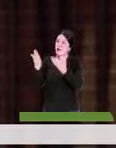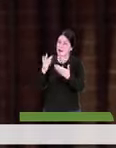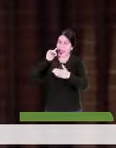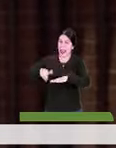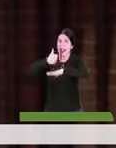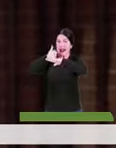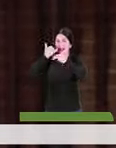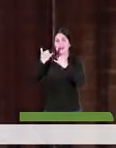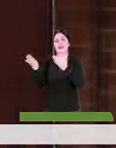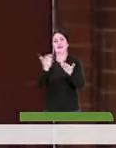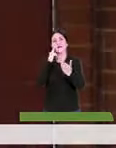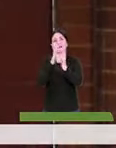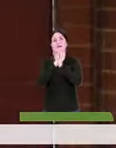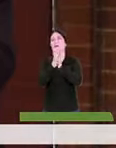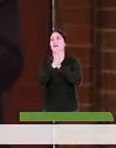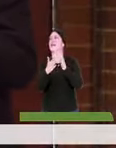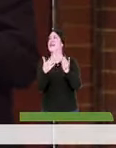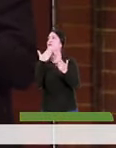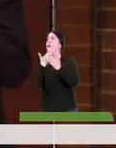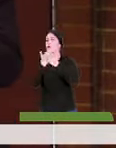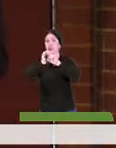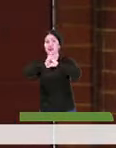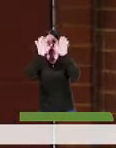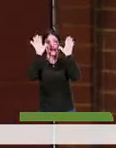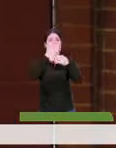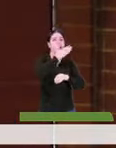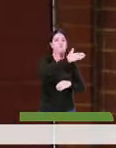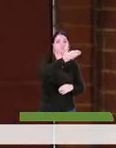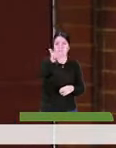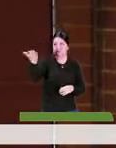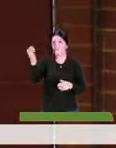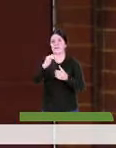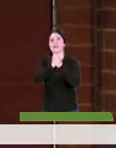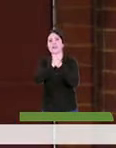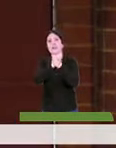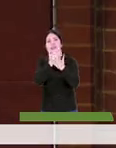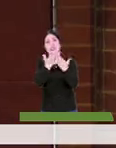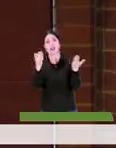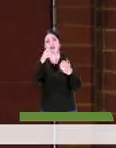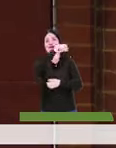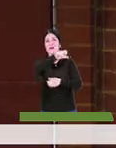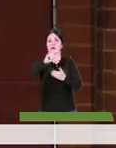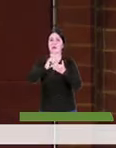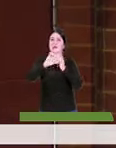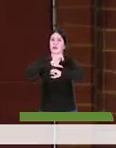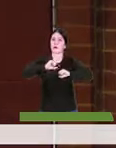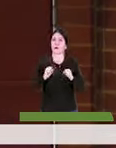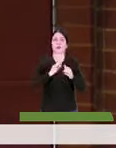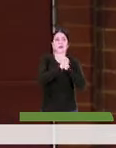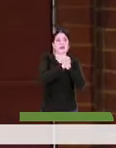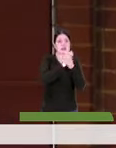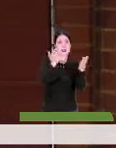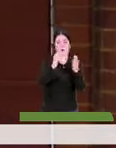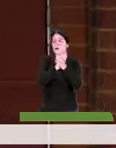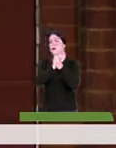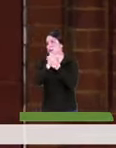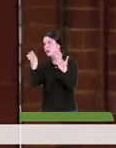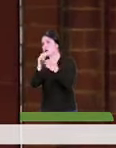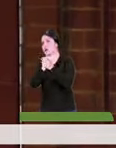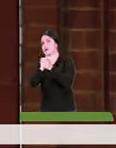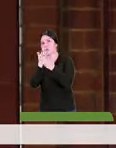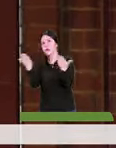adelante. Buenos días a todas las personas de Bogotá que nos acompañan en esta rendición de cuentas. Estamos pendientes